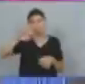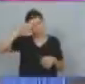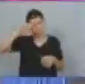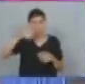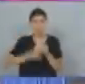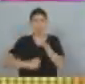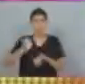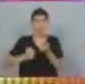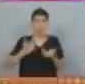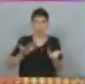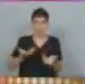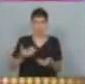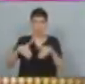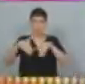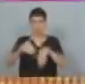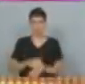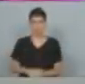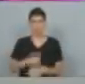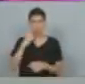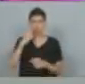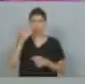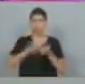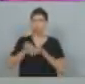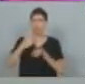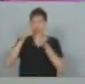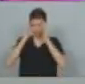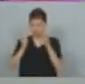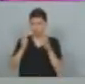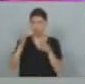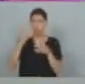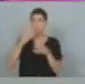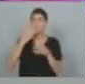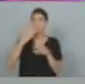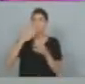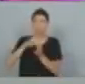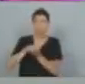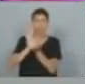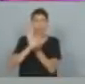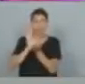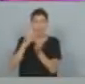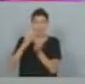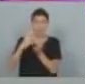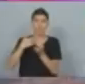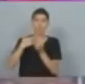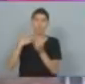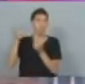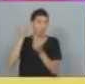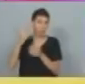clásico. Vamos a verlos bailar. Chicos, concéntrense, ¿eh? Abrí bien la boca y que se escuche lo que vos